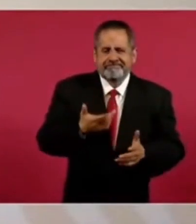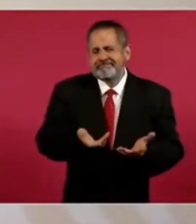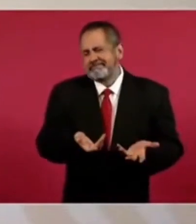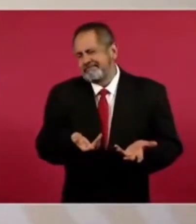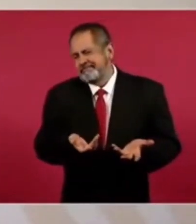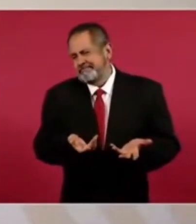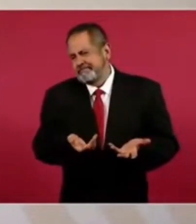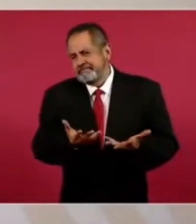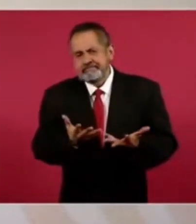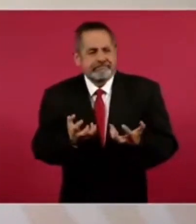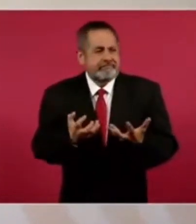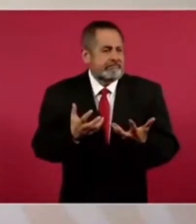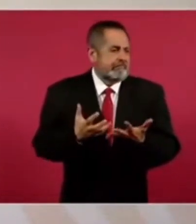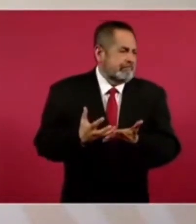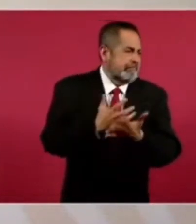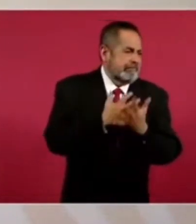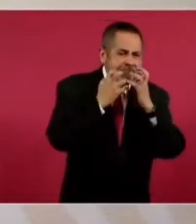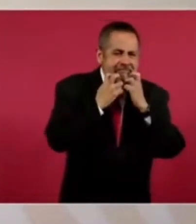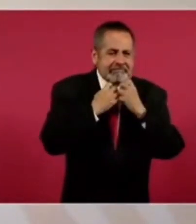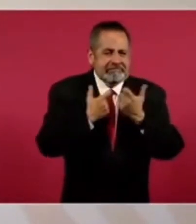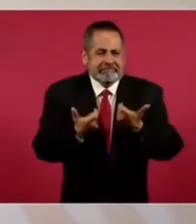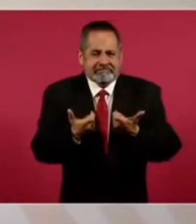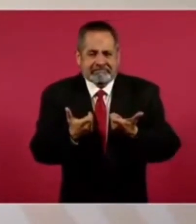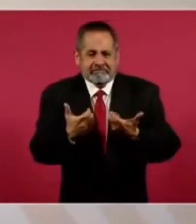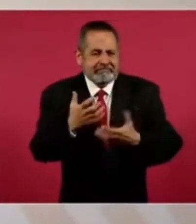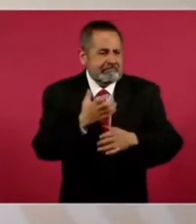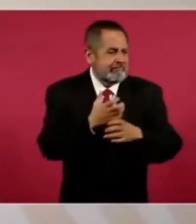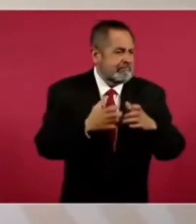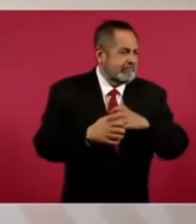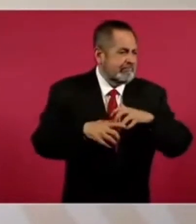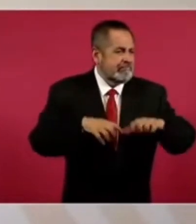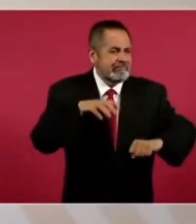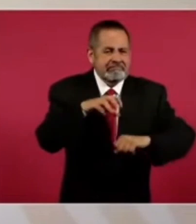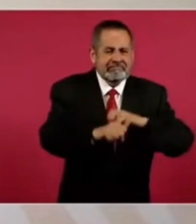Por la ambición al dinero, por la ambición a lo material.